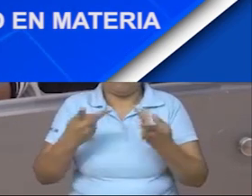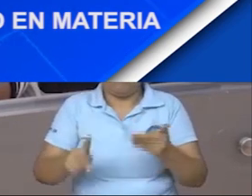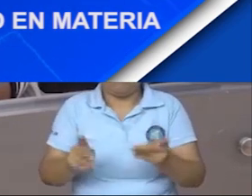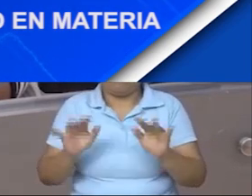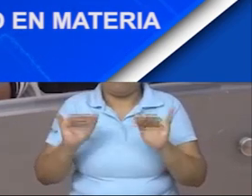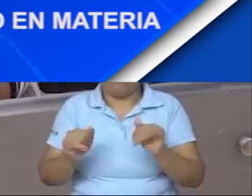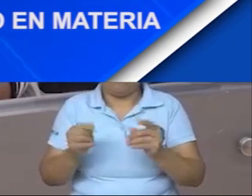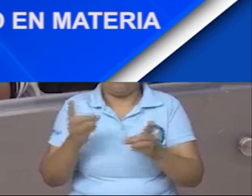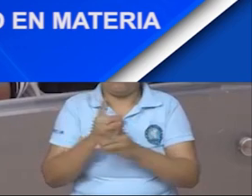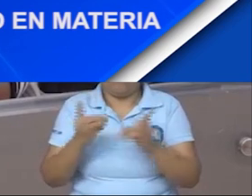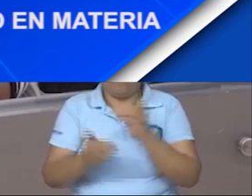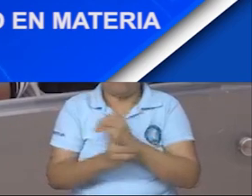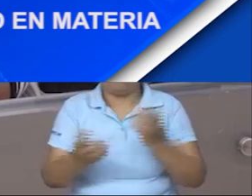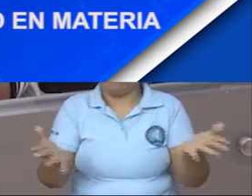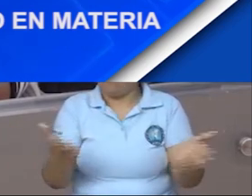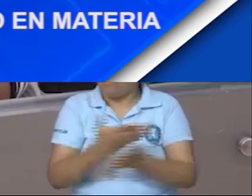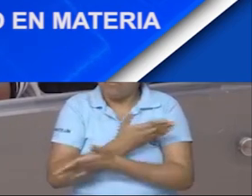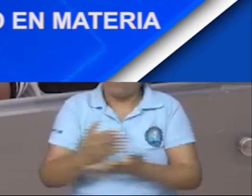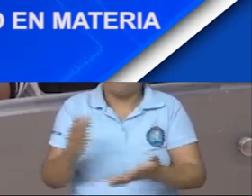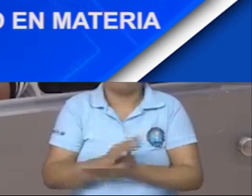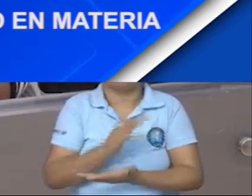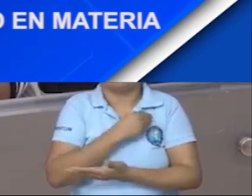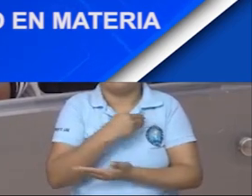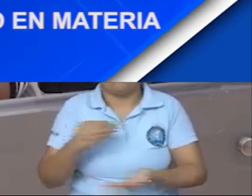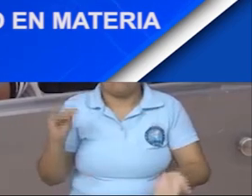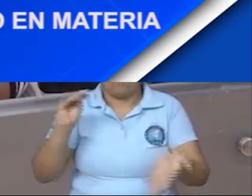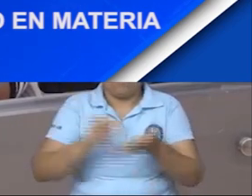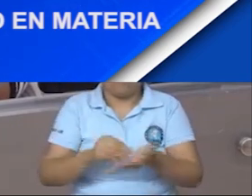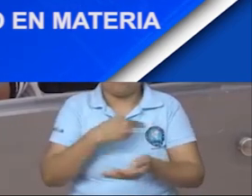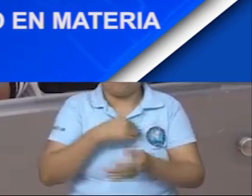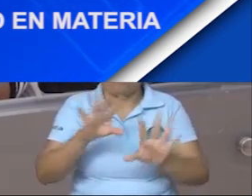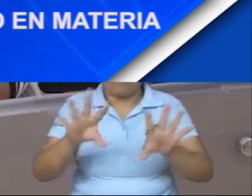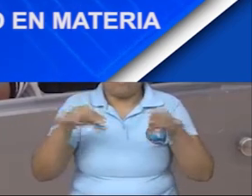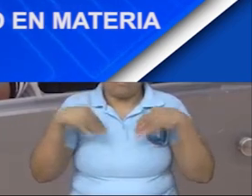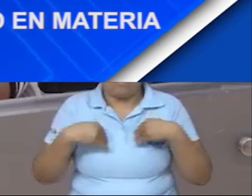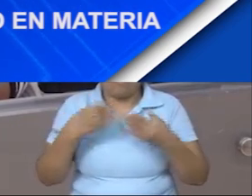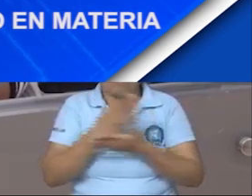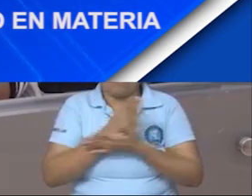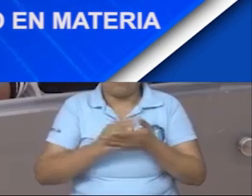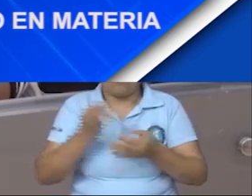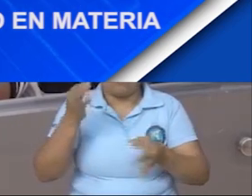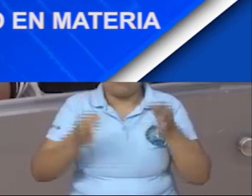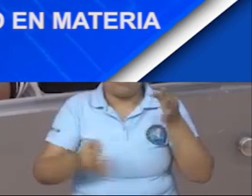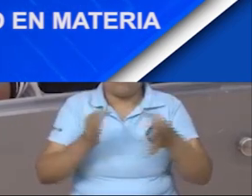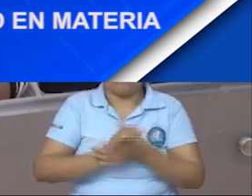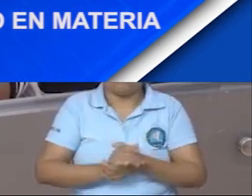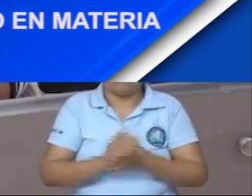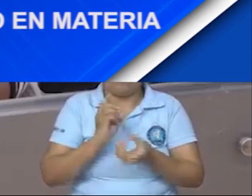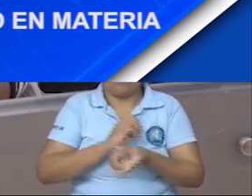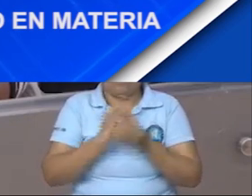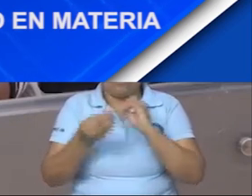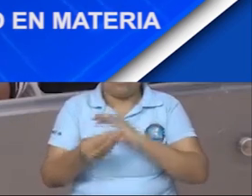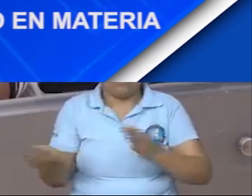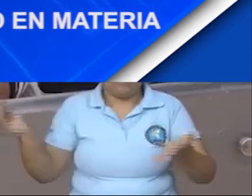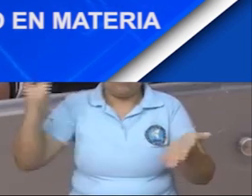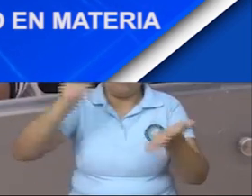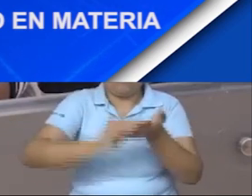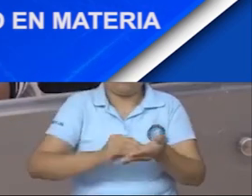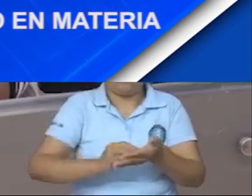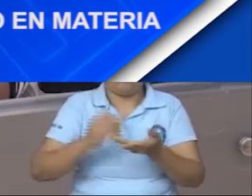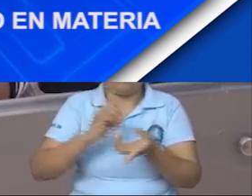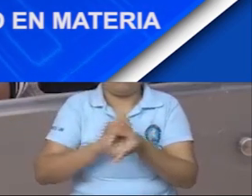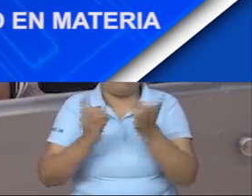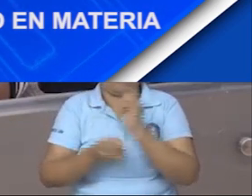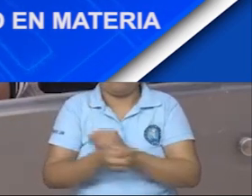vigente, debido a que no tuvieron reformas posteriores a la aprobación de este digesto. Se trasladaron 6